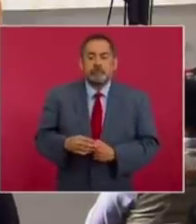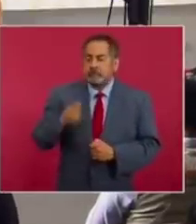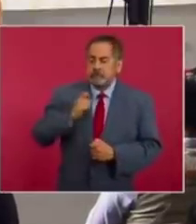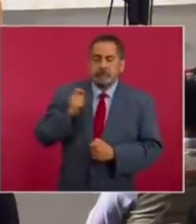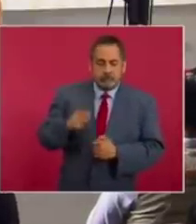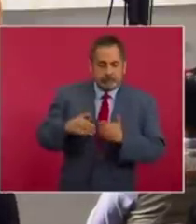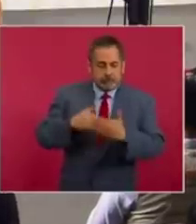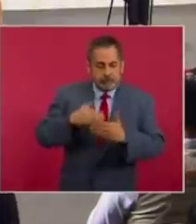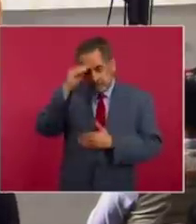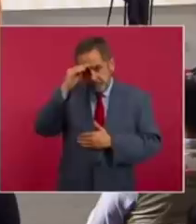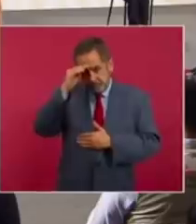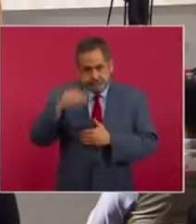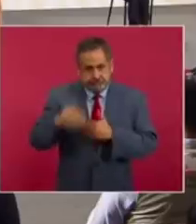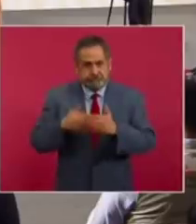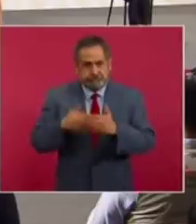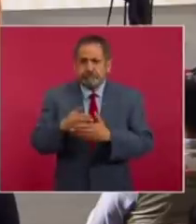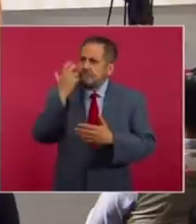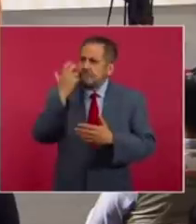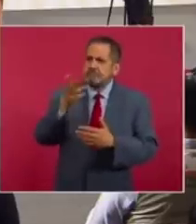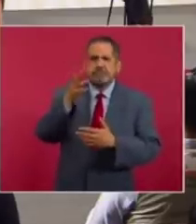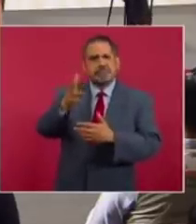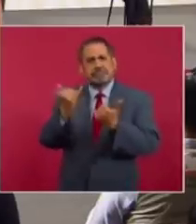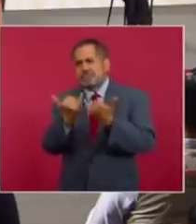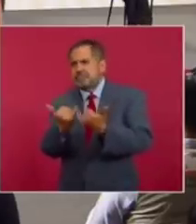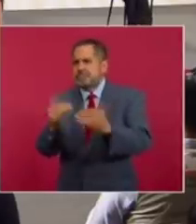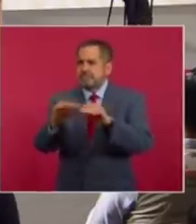buscando la igualdad,